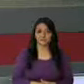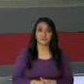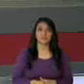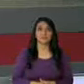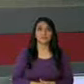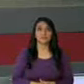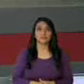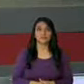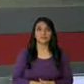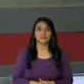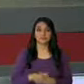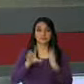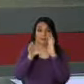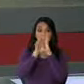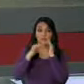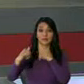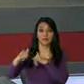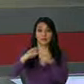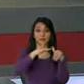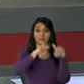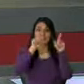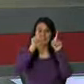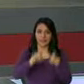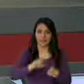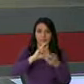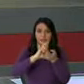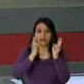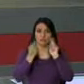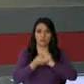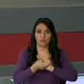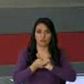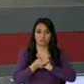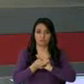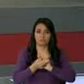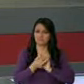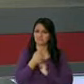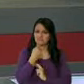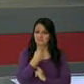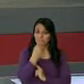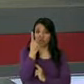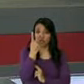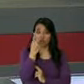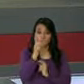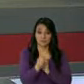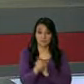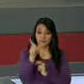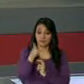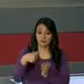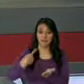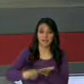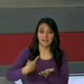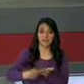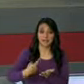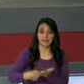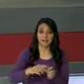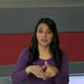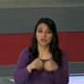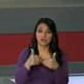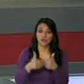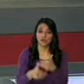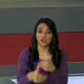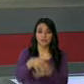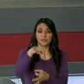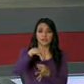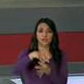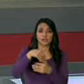El código de la democracia debe ser reformado. Dos analistas muestran sus criterios en torno a las reglas del juego electoral que han